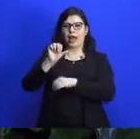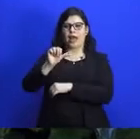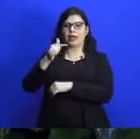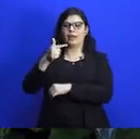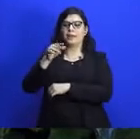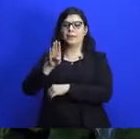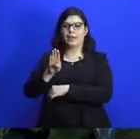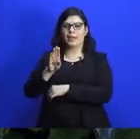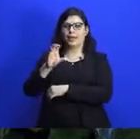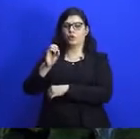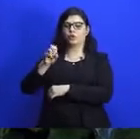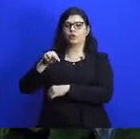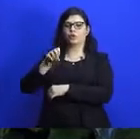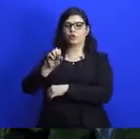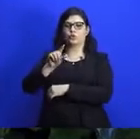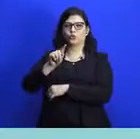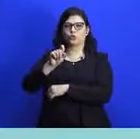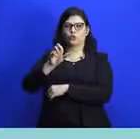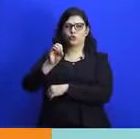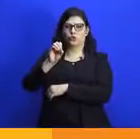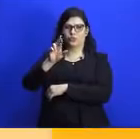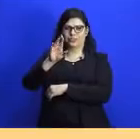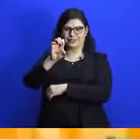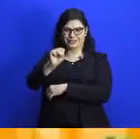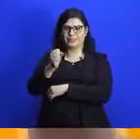Consultores. Bienvenida, Ceci.